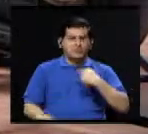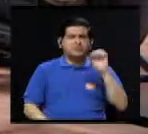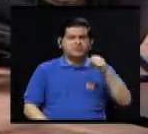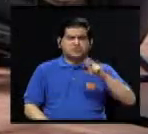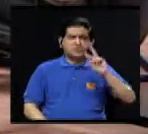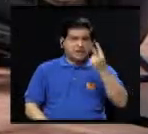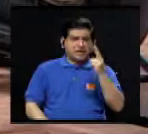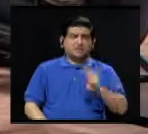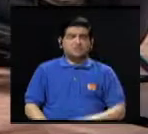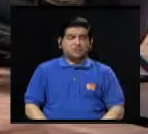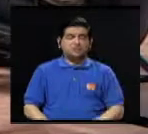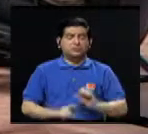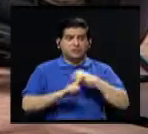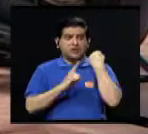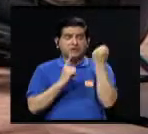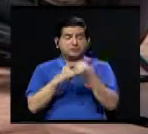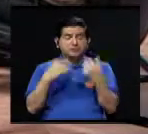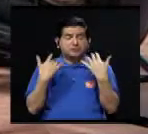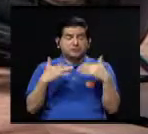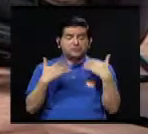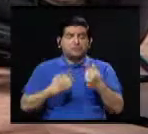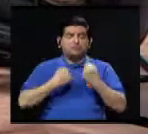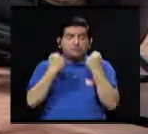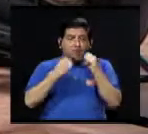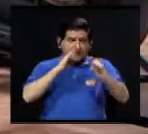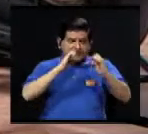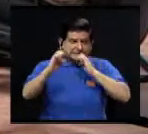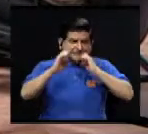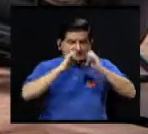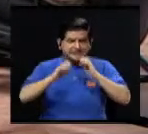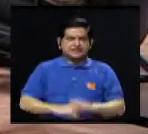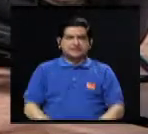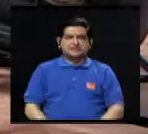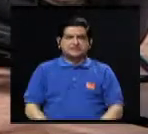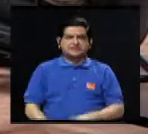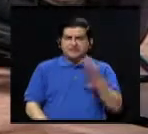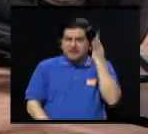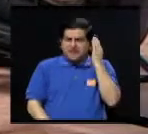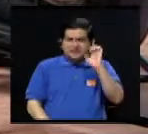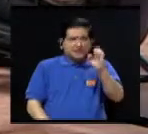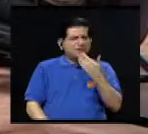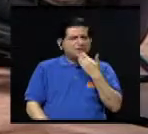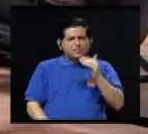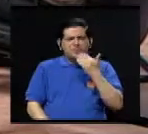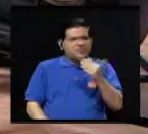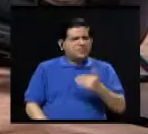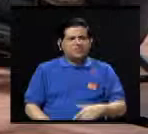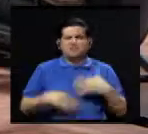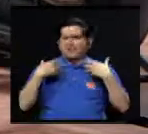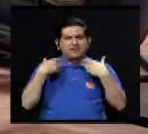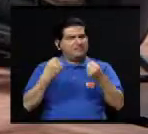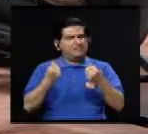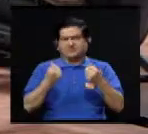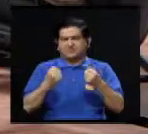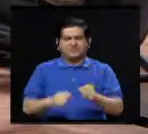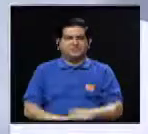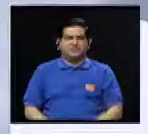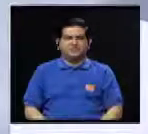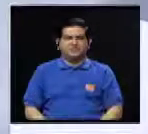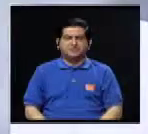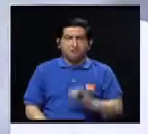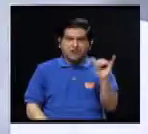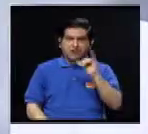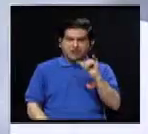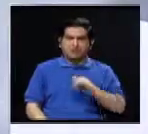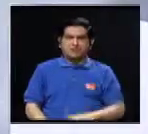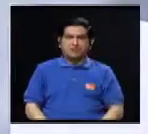sí fue bastante fuerte esa gira, esa entrevista, porque bueno, Esperanza estaba bastante mal de salud. Claro. Y bueno, ahí